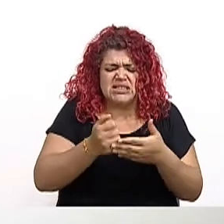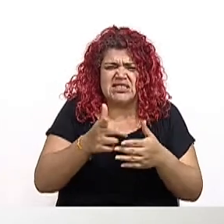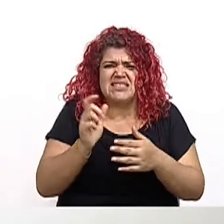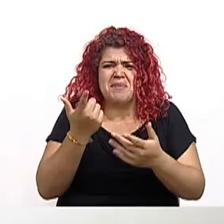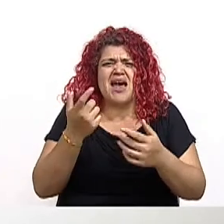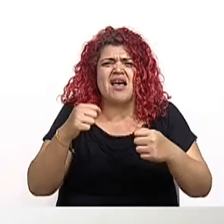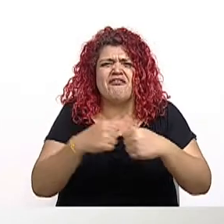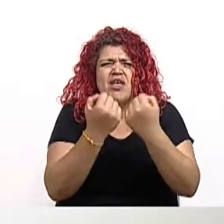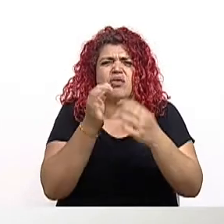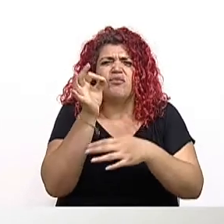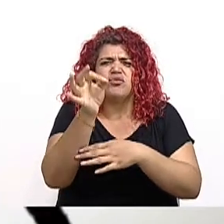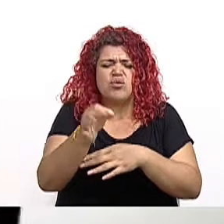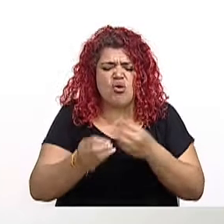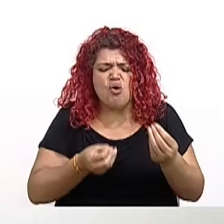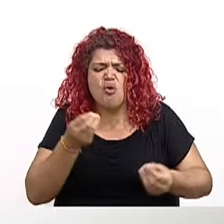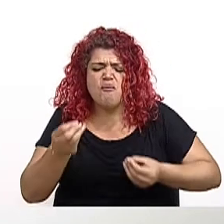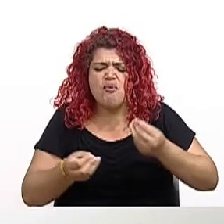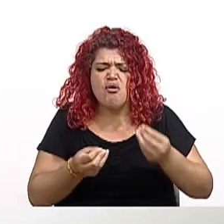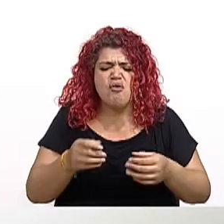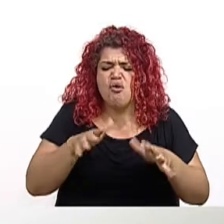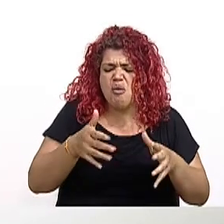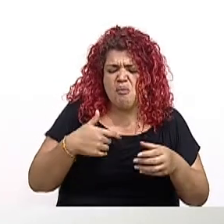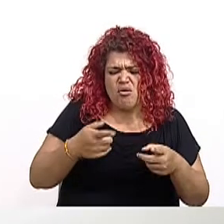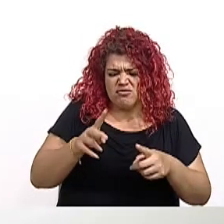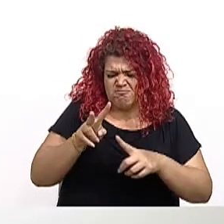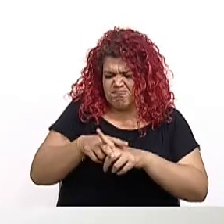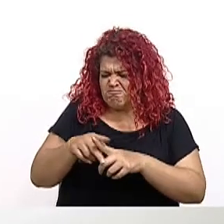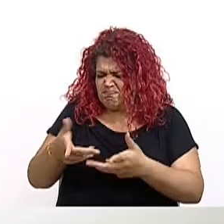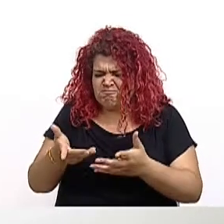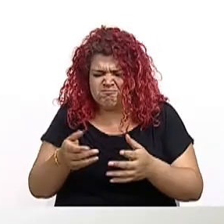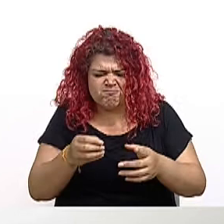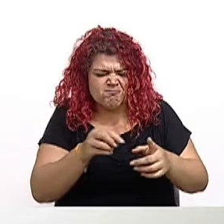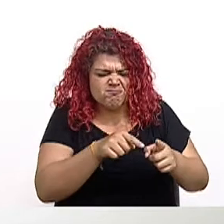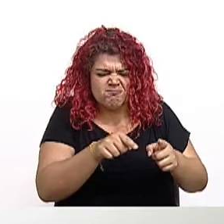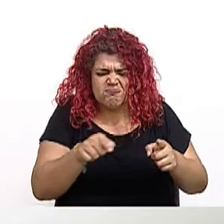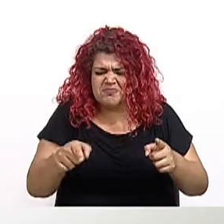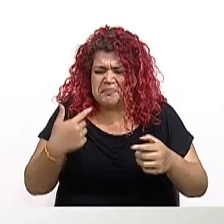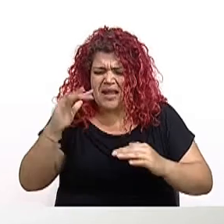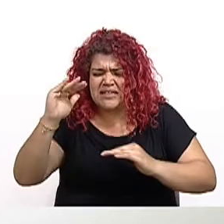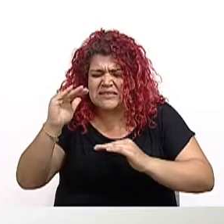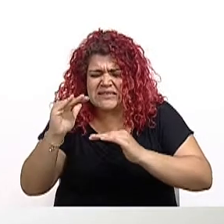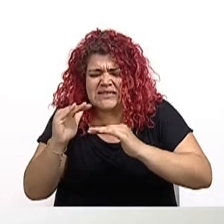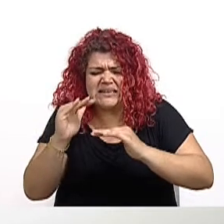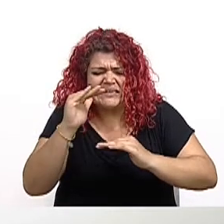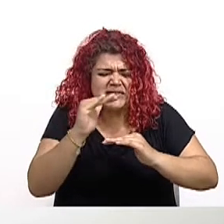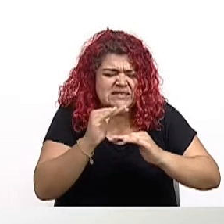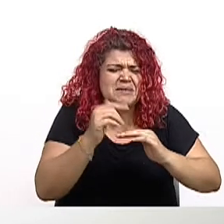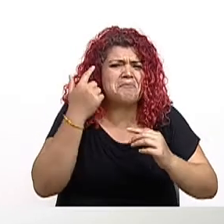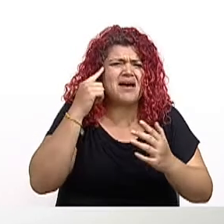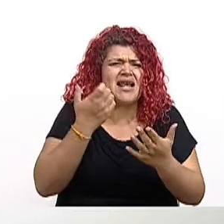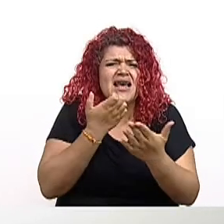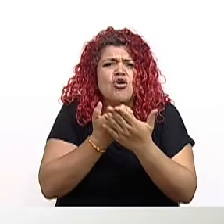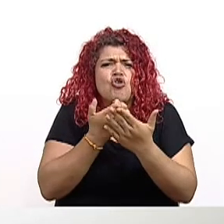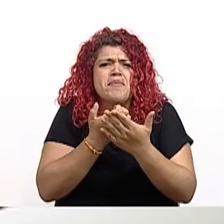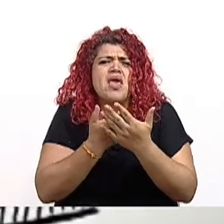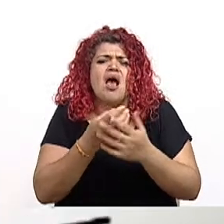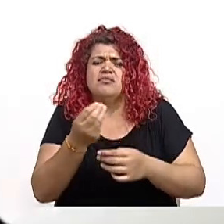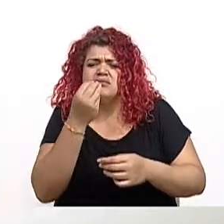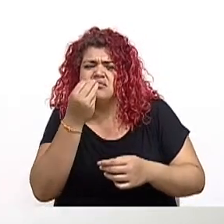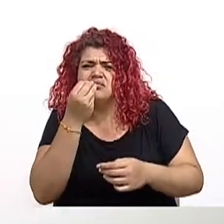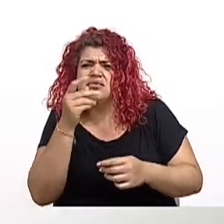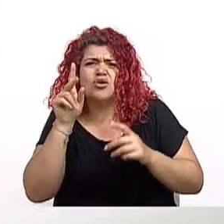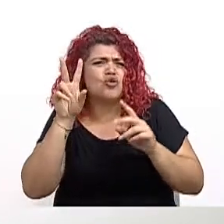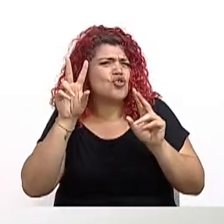futuros. ¿Qué medidas de adaptación pueden ayudar a minimizar los efectos de la economía local y del sustento de las